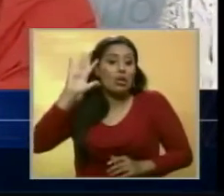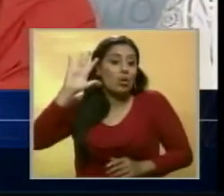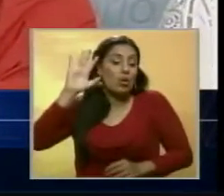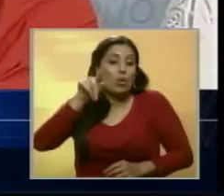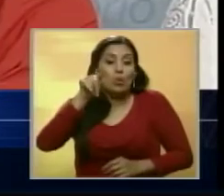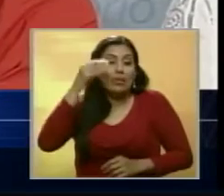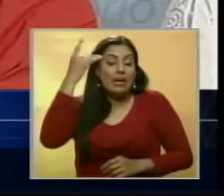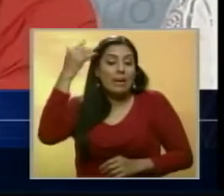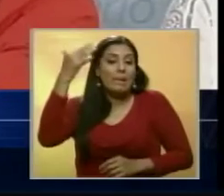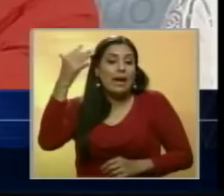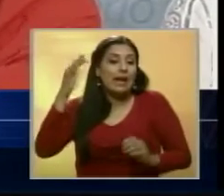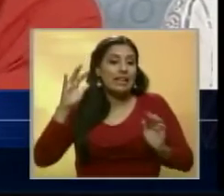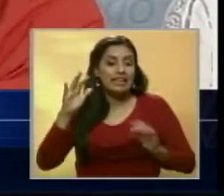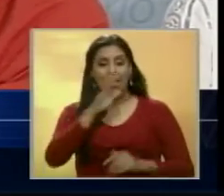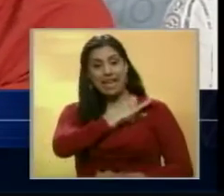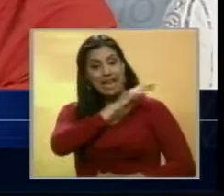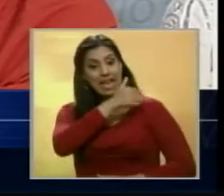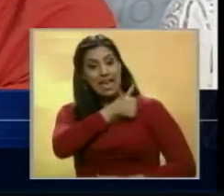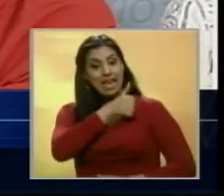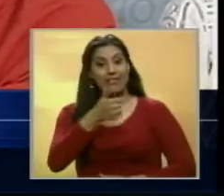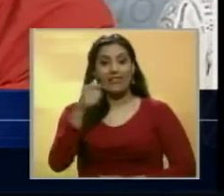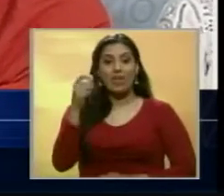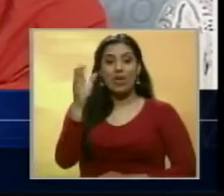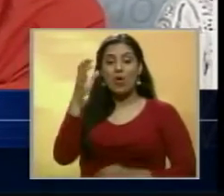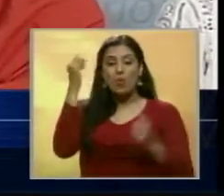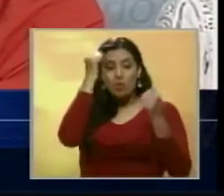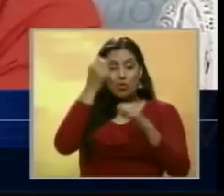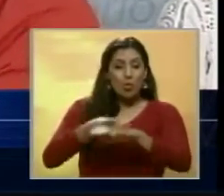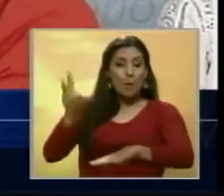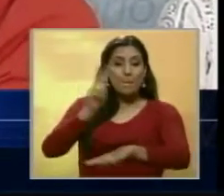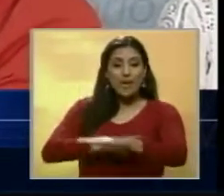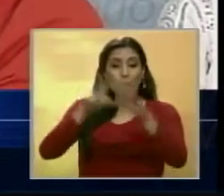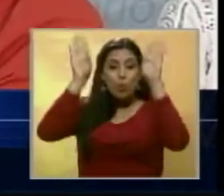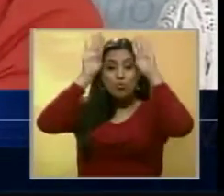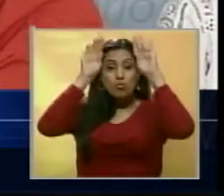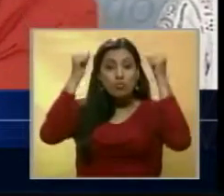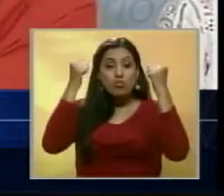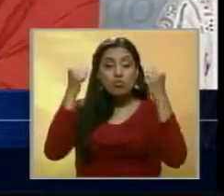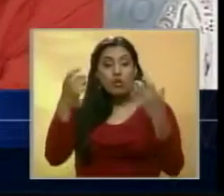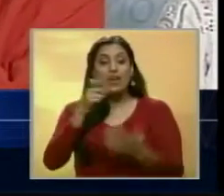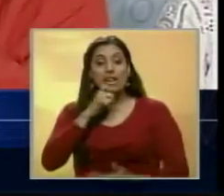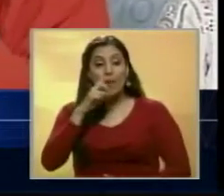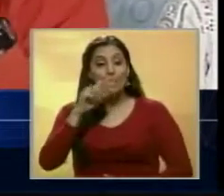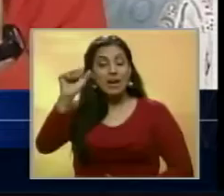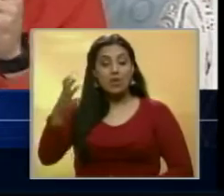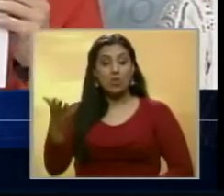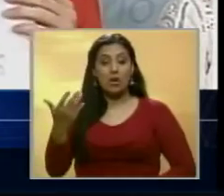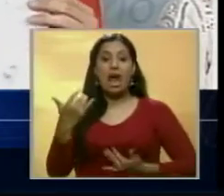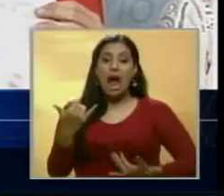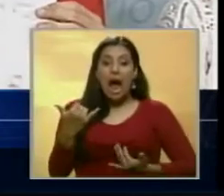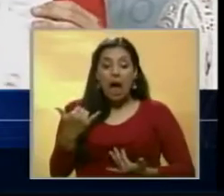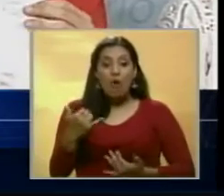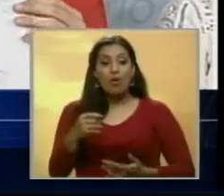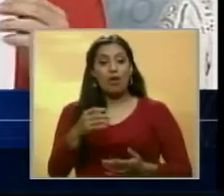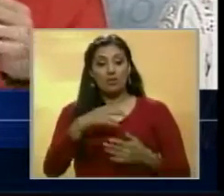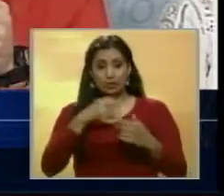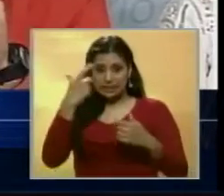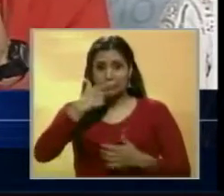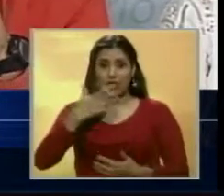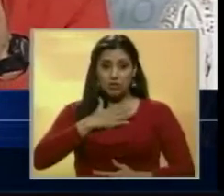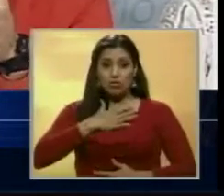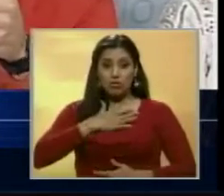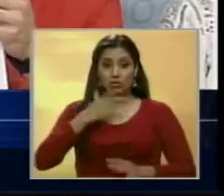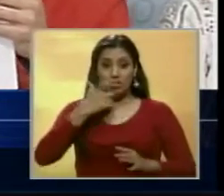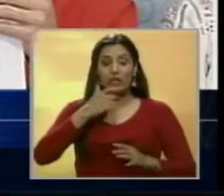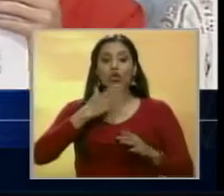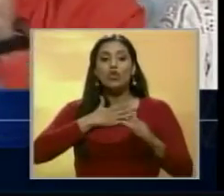imagínese usted, ¿no? Ahí está el jefe de las burradas. Pero como nosotros, esto es un tema muy serio, no fue que